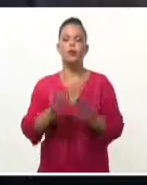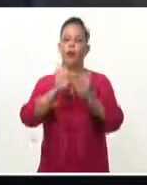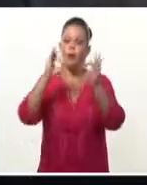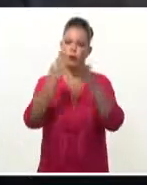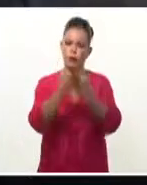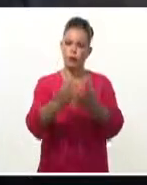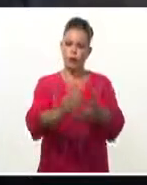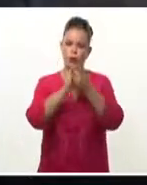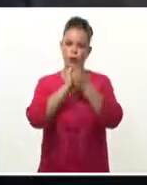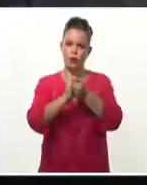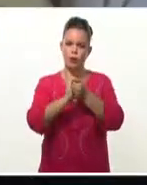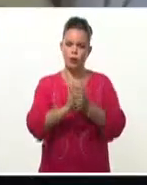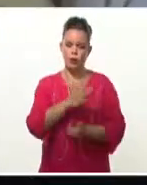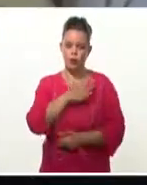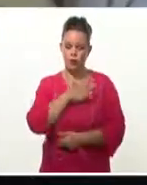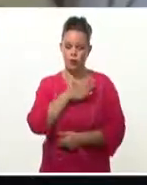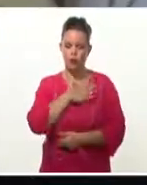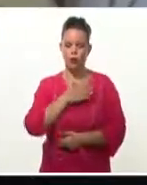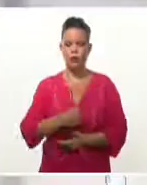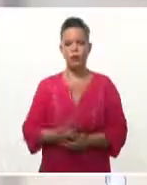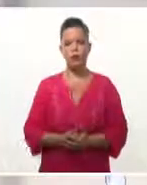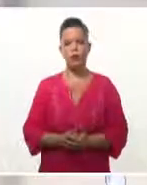amigos, nuestras condolencias.